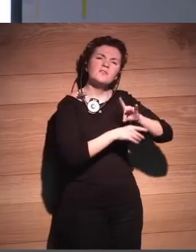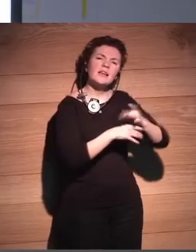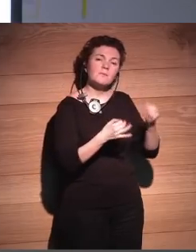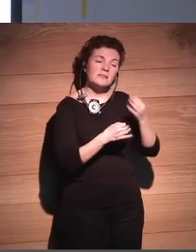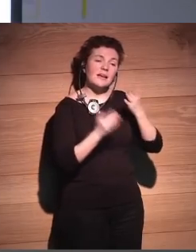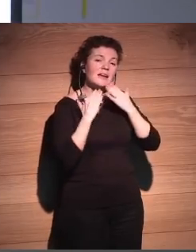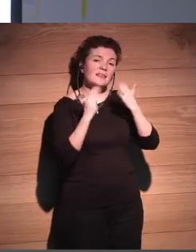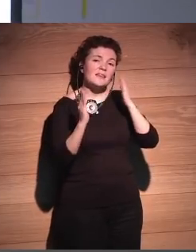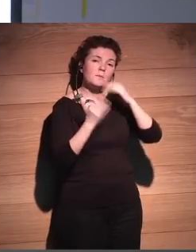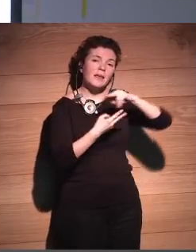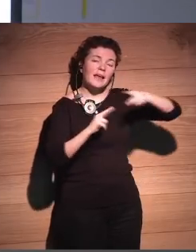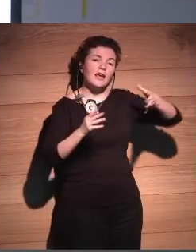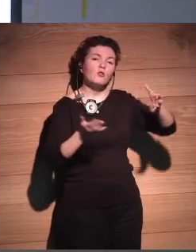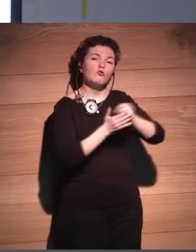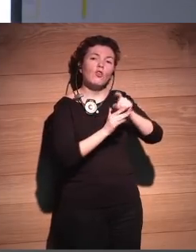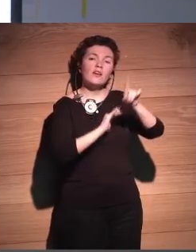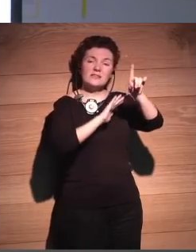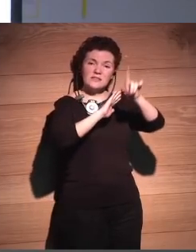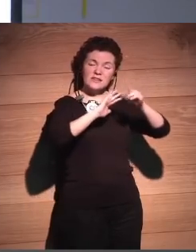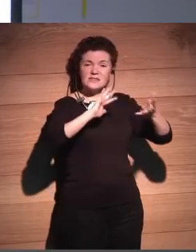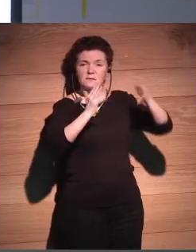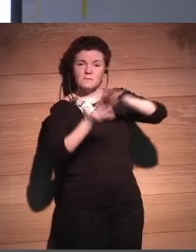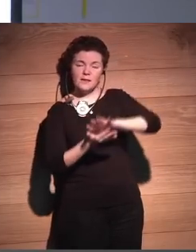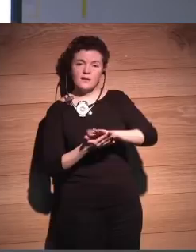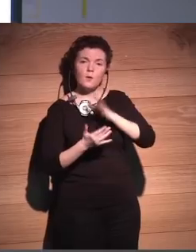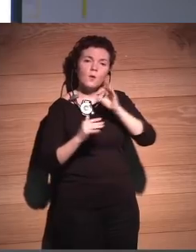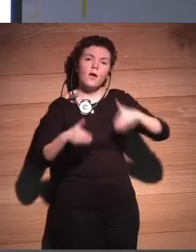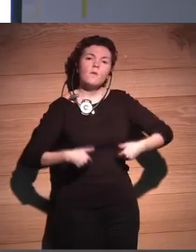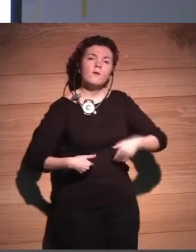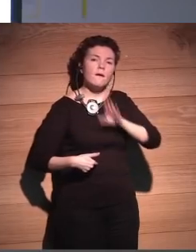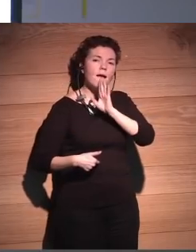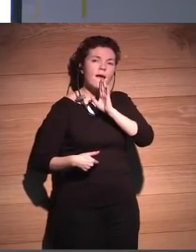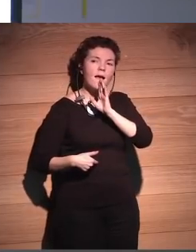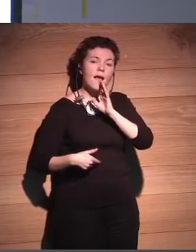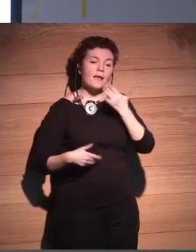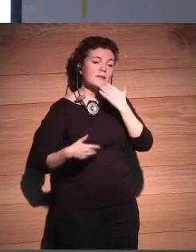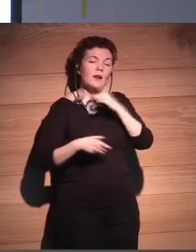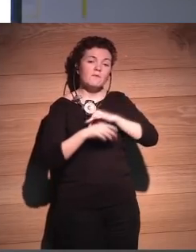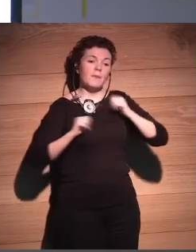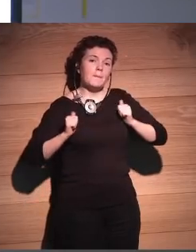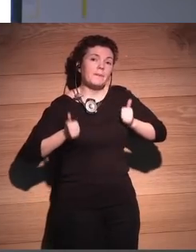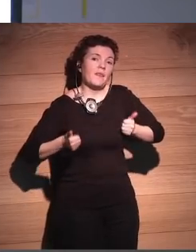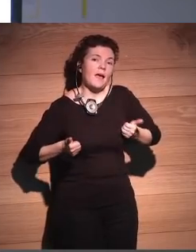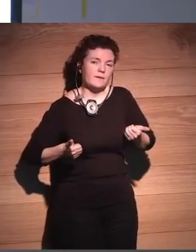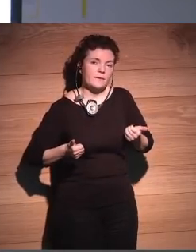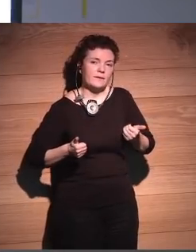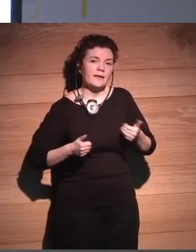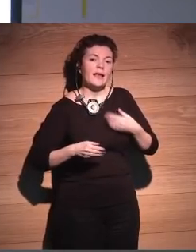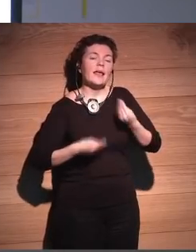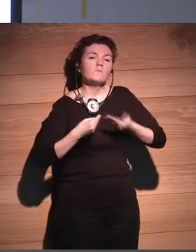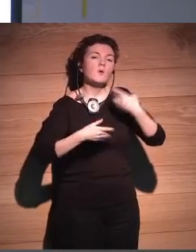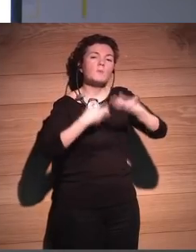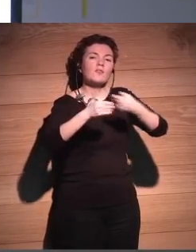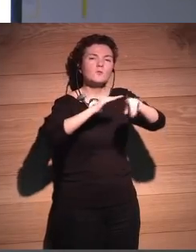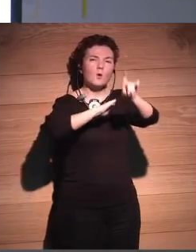con terapia génica es que todo se invierte. Después de la terapia génica, vuelven otra vez a las fases primigenias del Parkinson, es decir, hemos invertido el